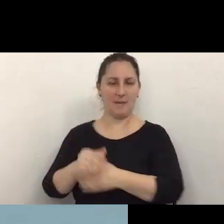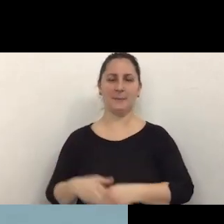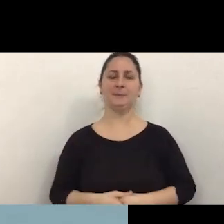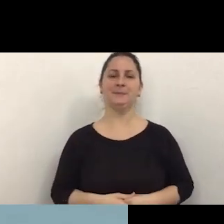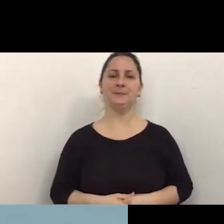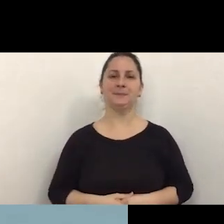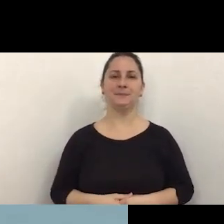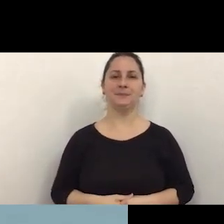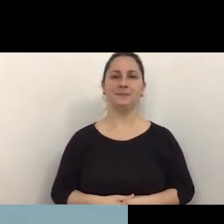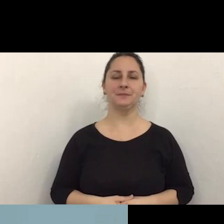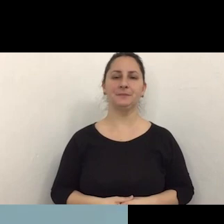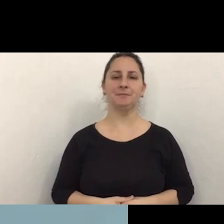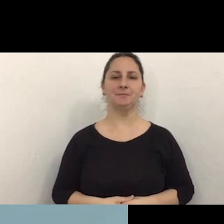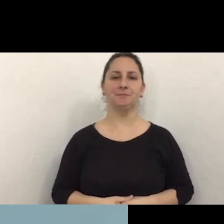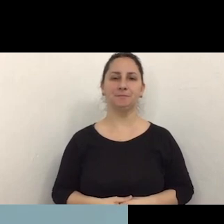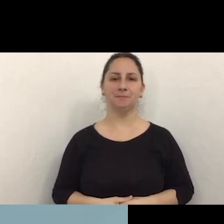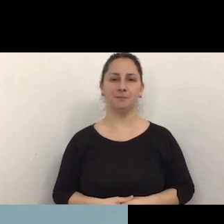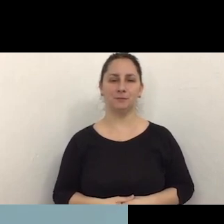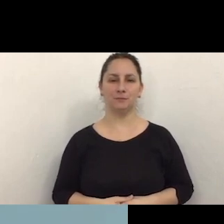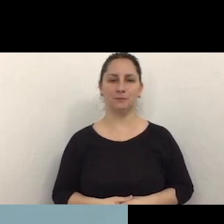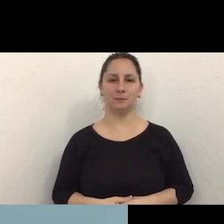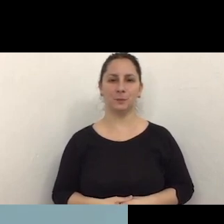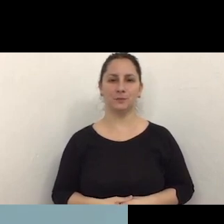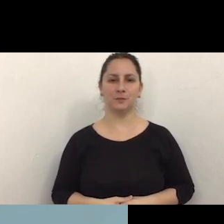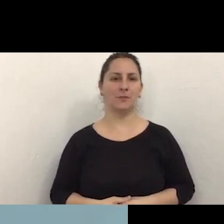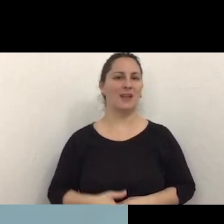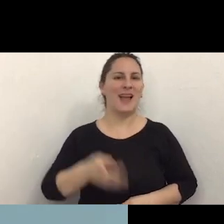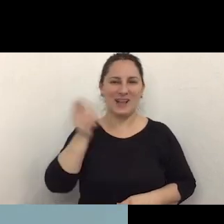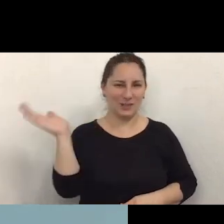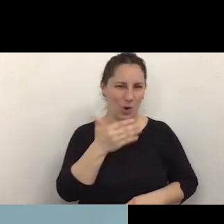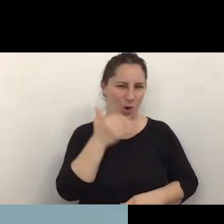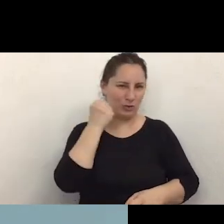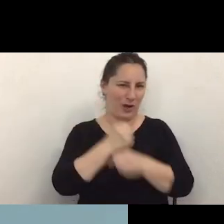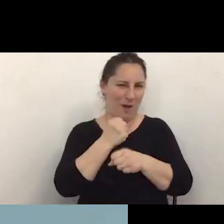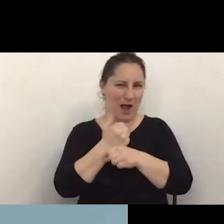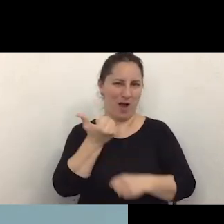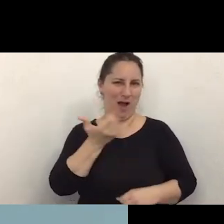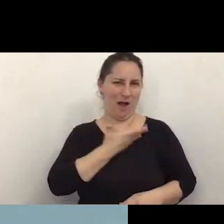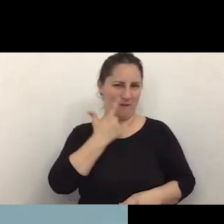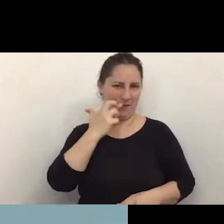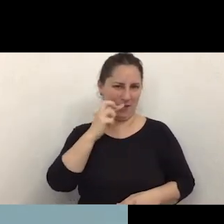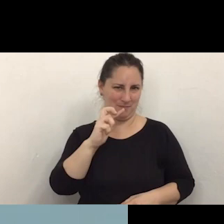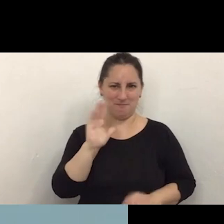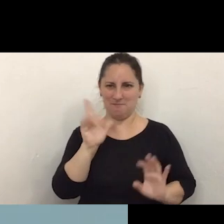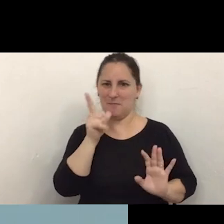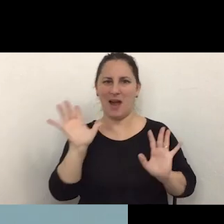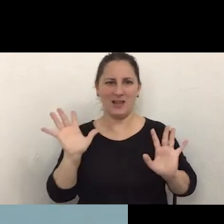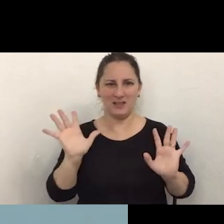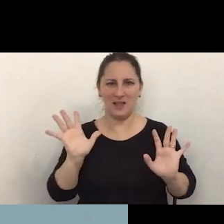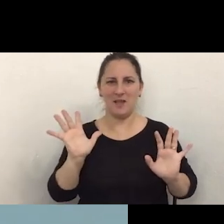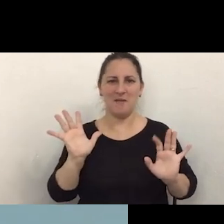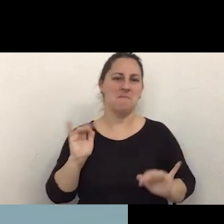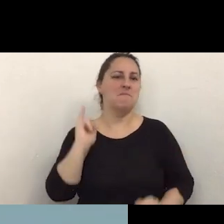En rigor, bueno, acá somos casi todos funcionarios del fisco, creo, así que no tengo mucho que